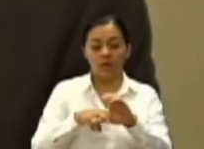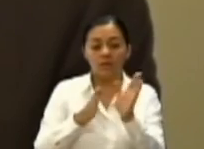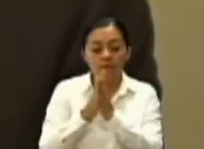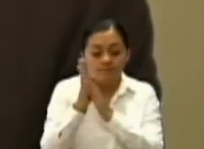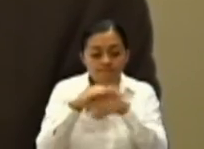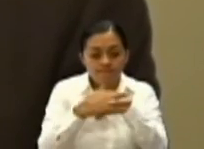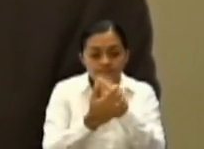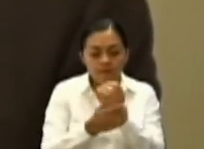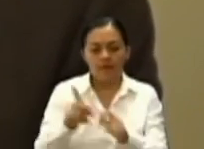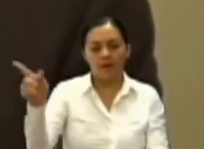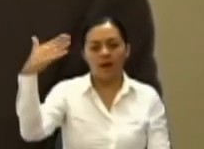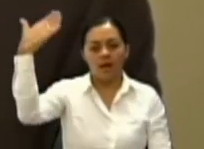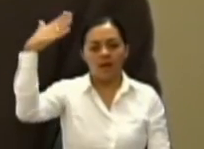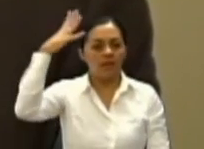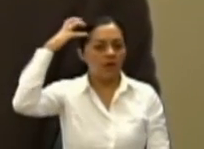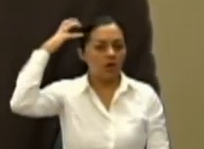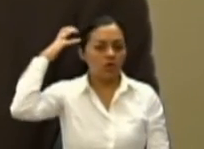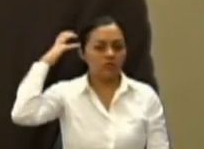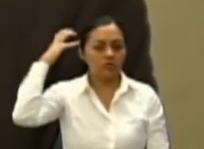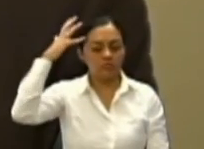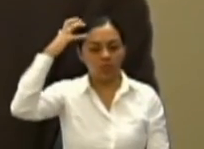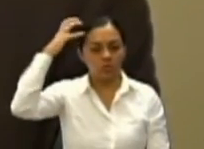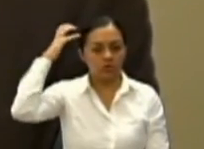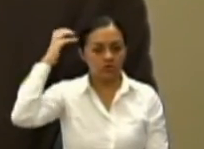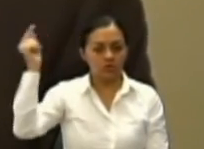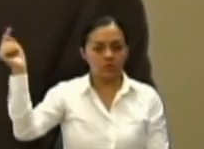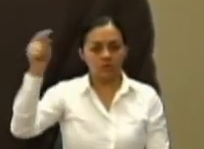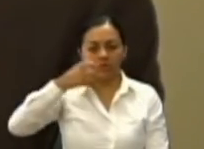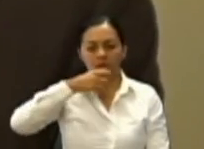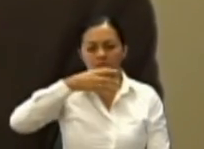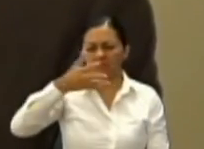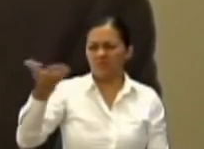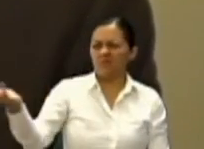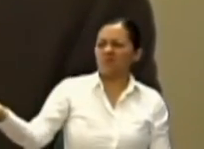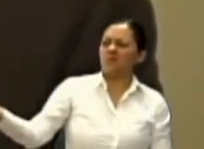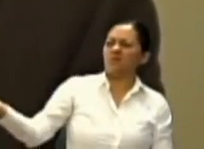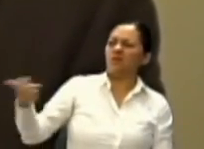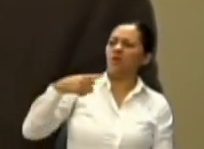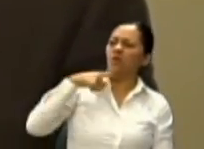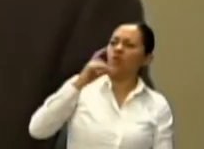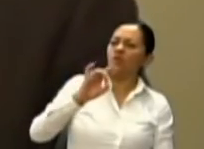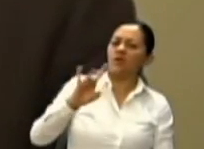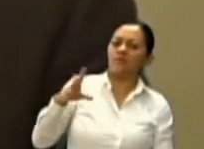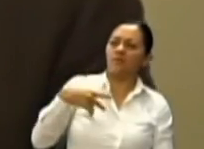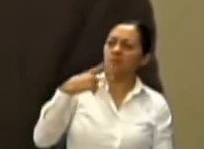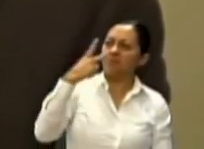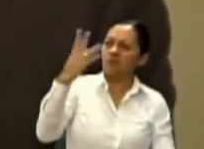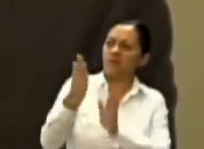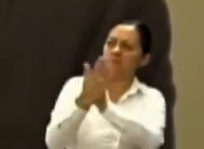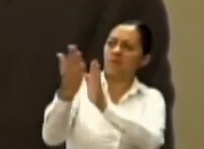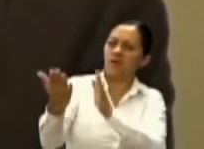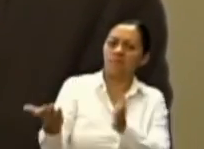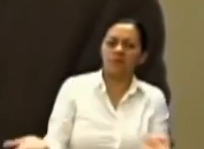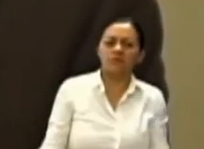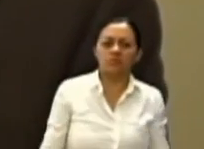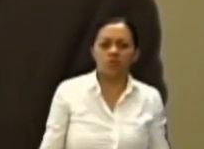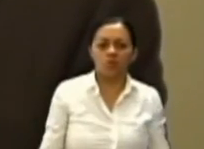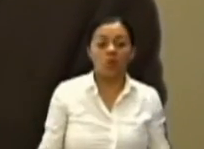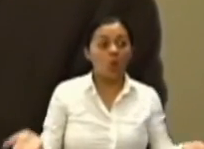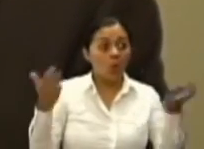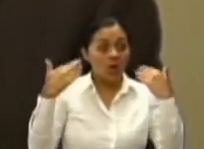el alcalde ródano en un triste papel bastante este papel es que el caso se autoconvocaron los guayaquileños